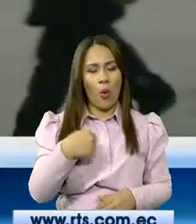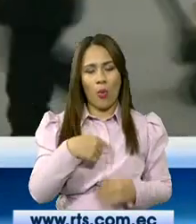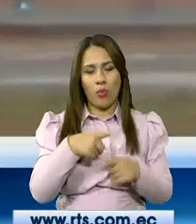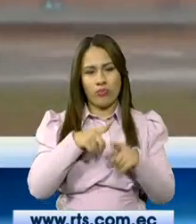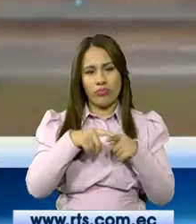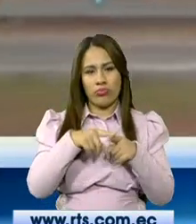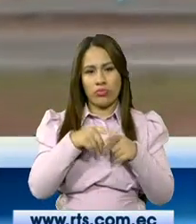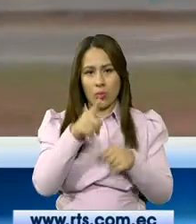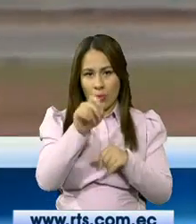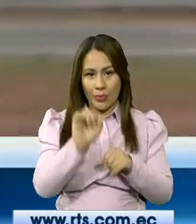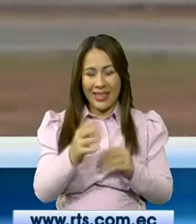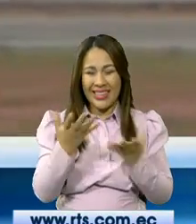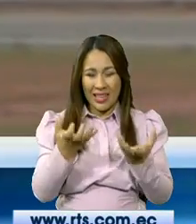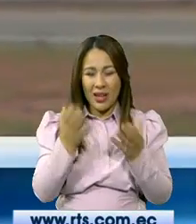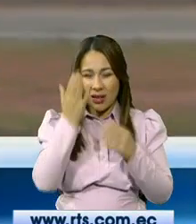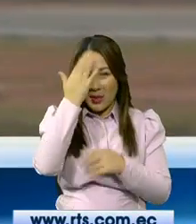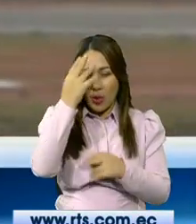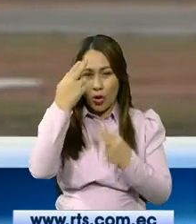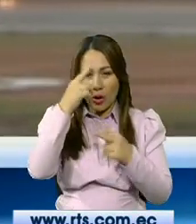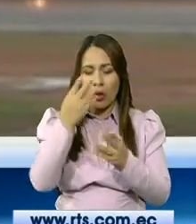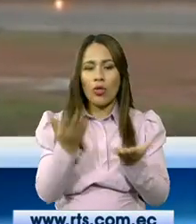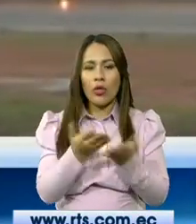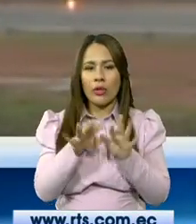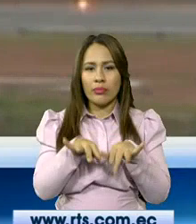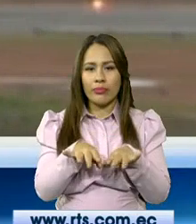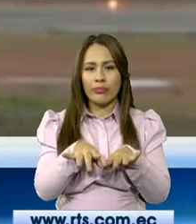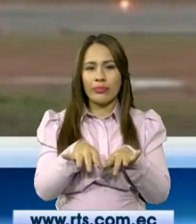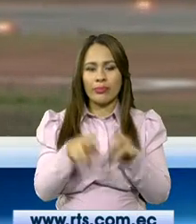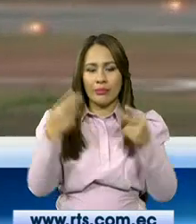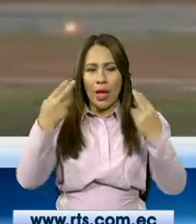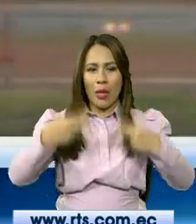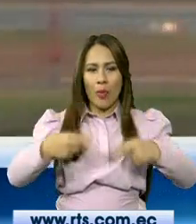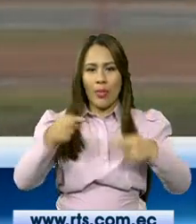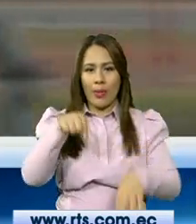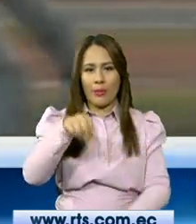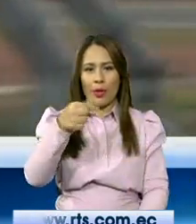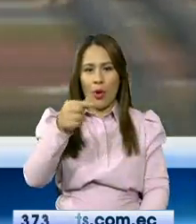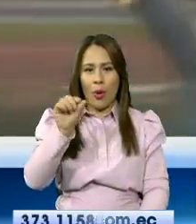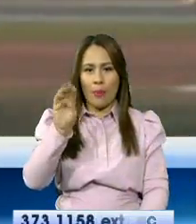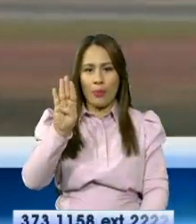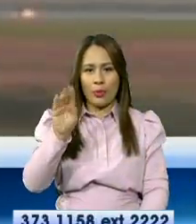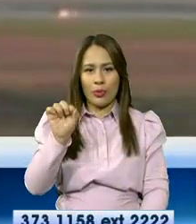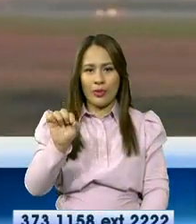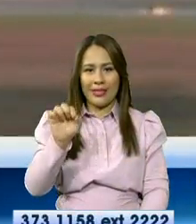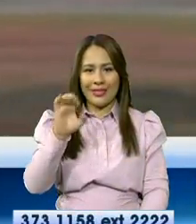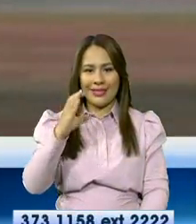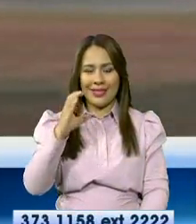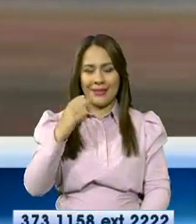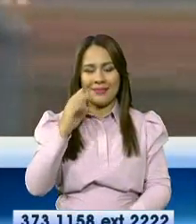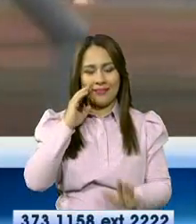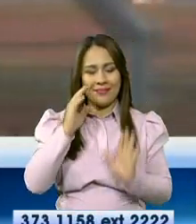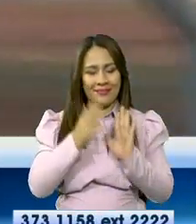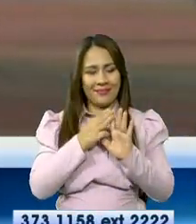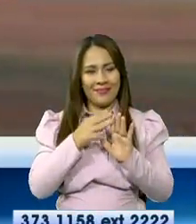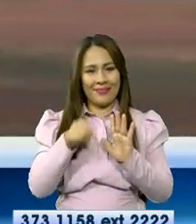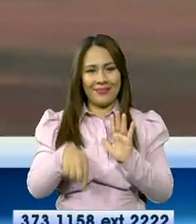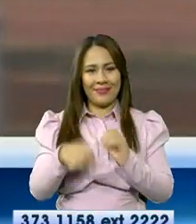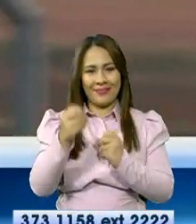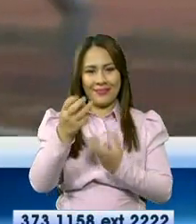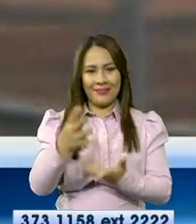web www.aduana.gov.es. informó Patricia